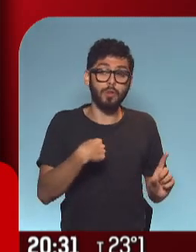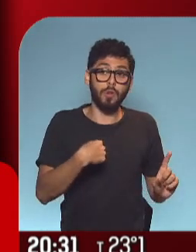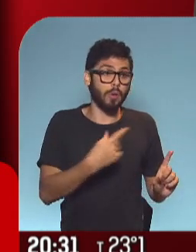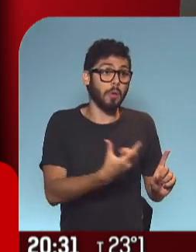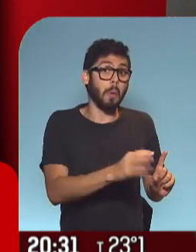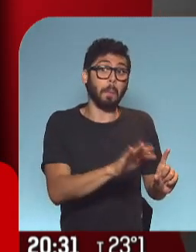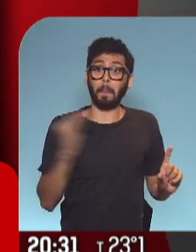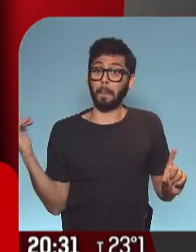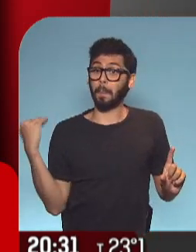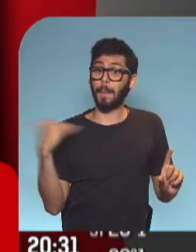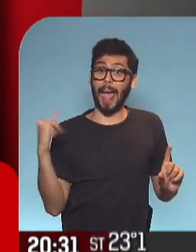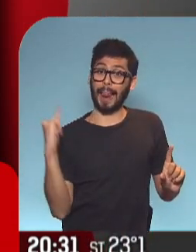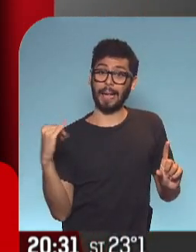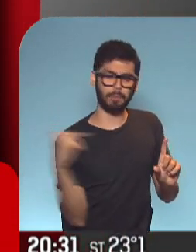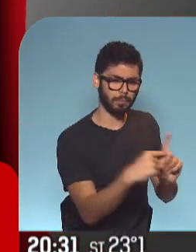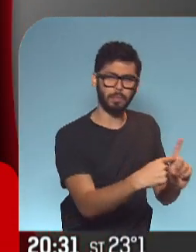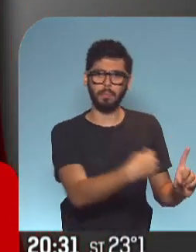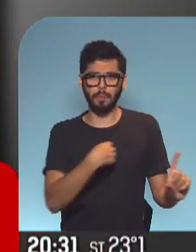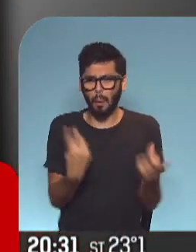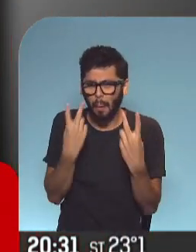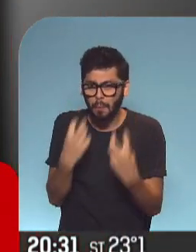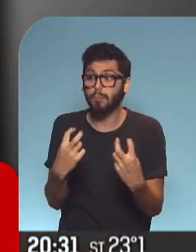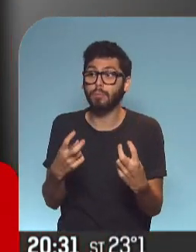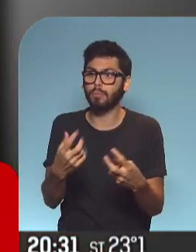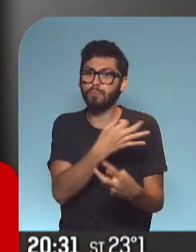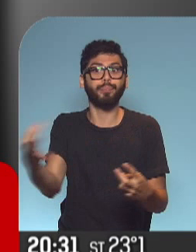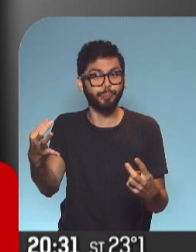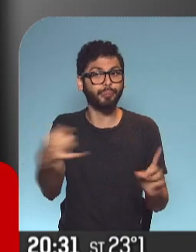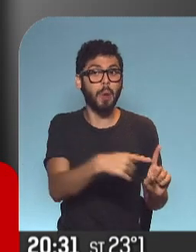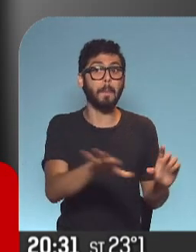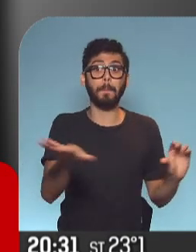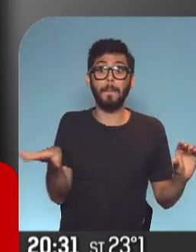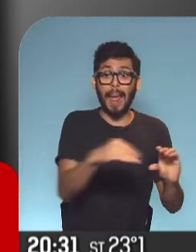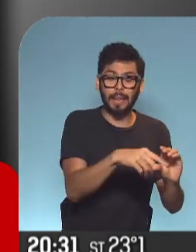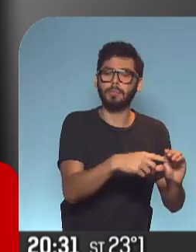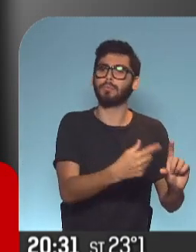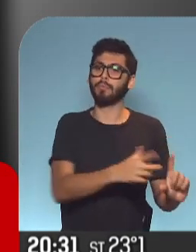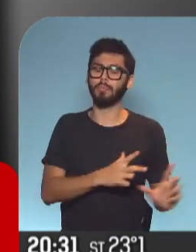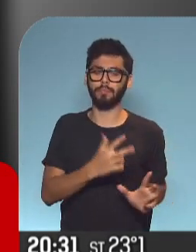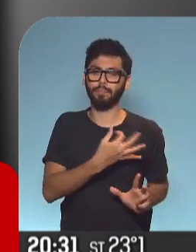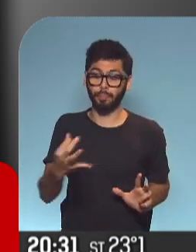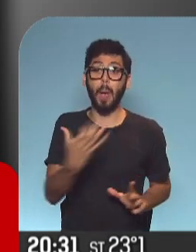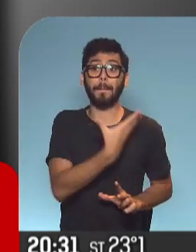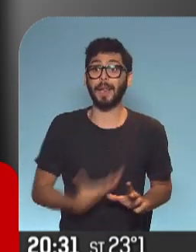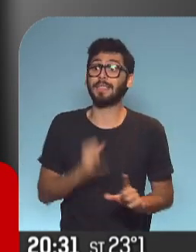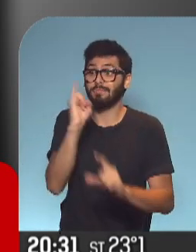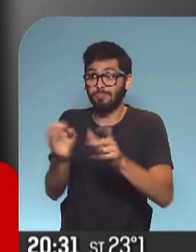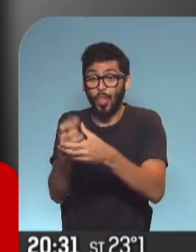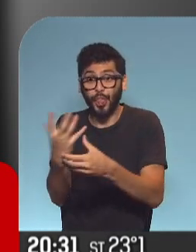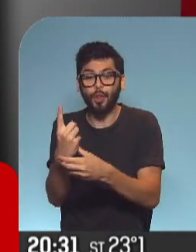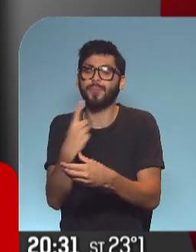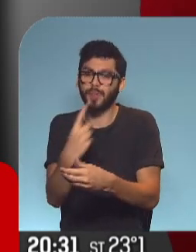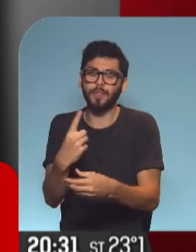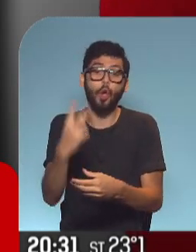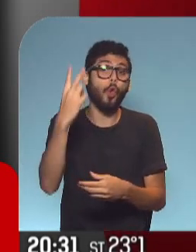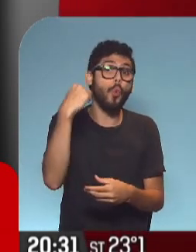comprobó la verosimilitud de lo detallado en el correo electrónico que ante lo ocurrido la presidenta explicó que el 9 de marzo logró